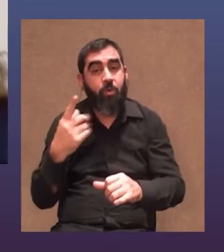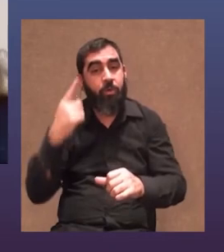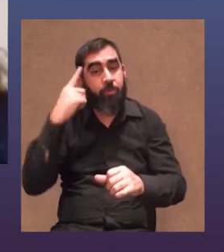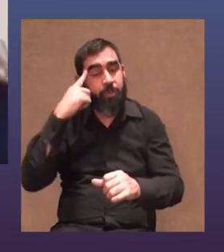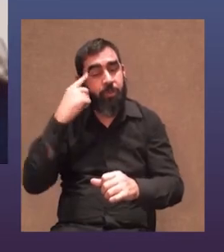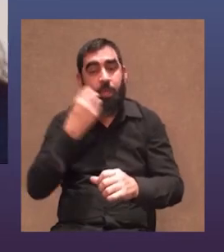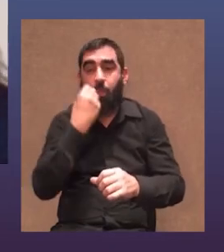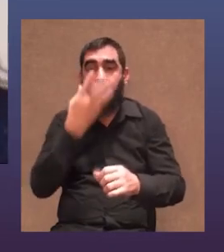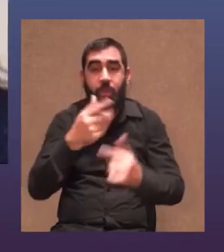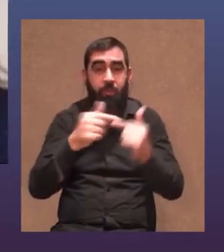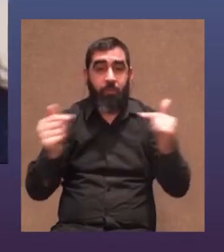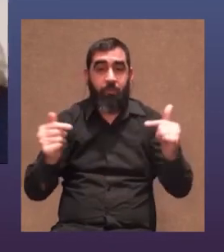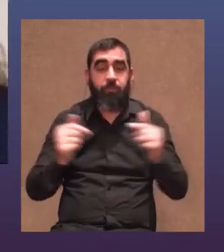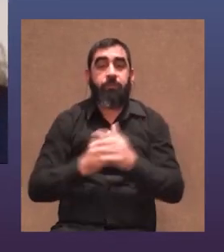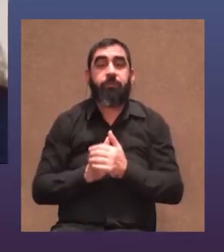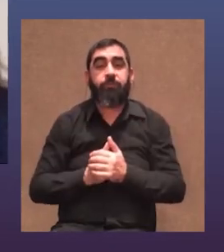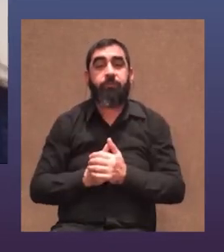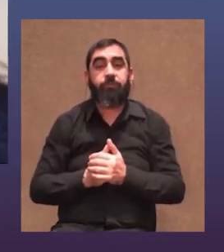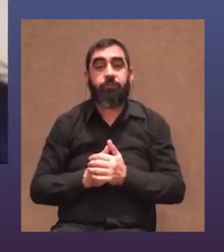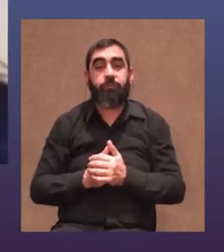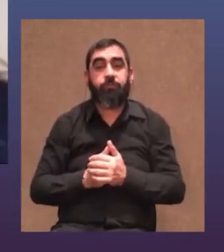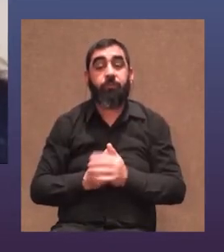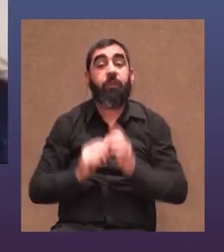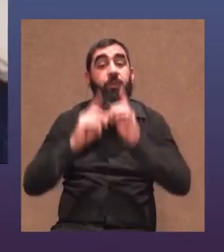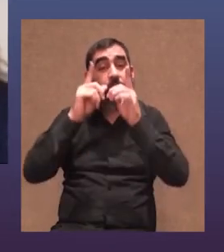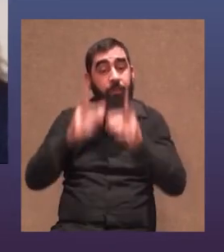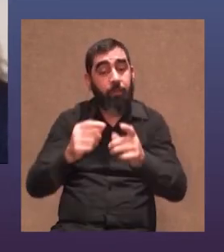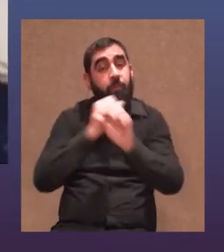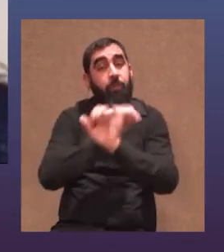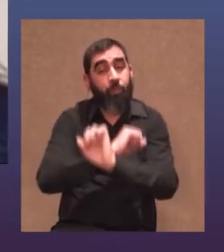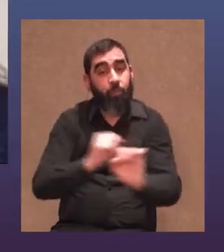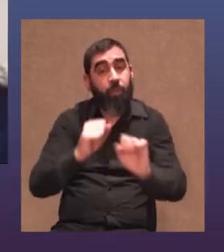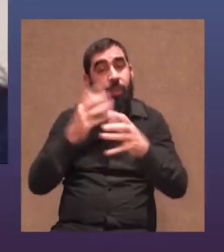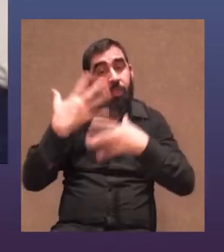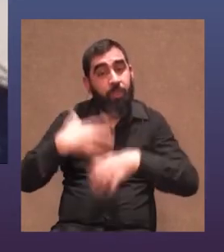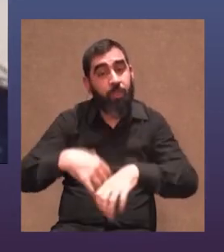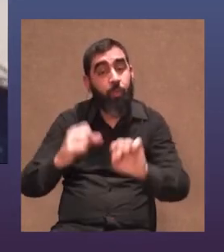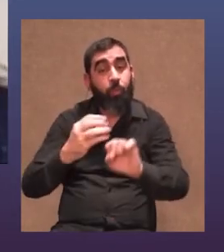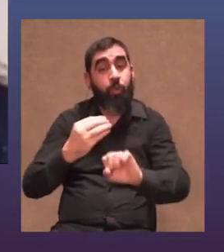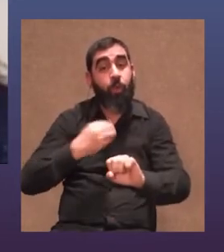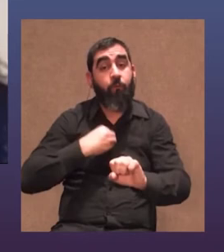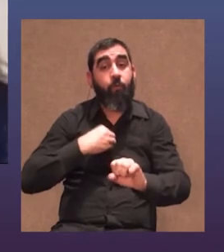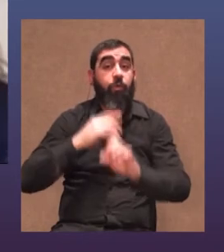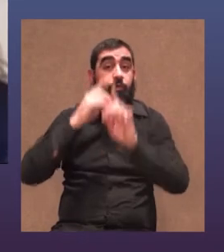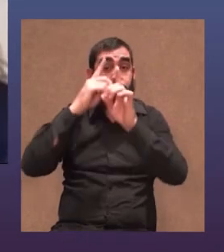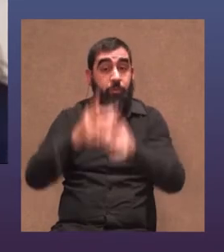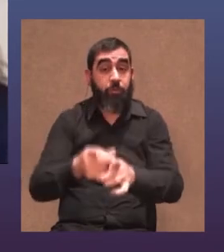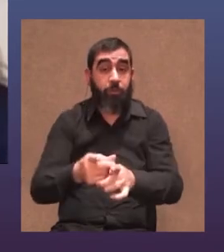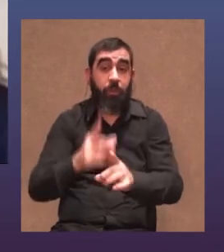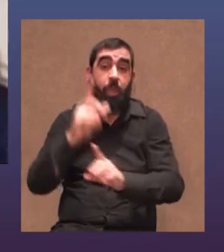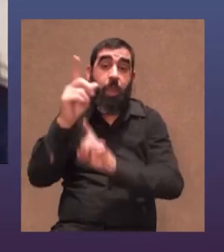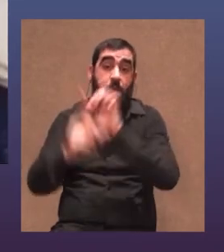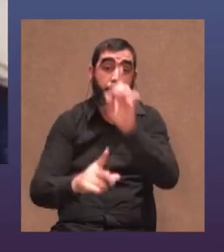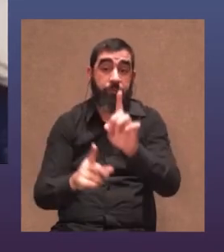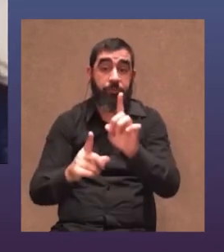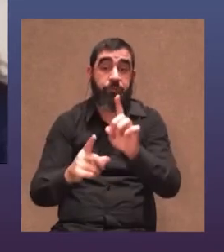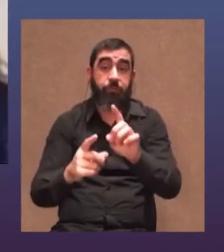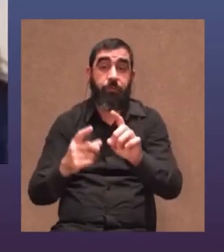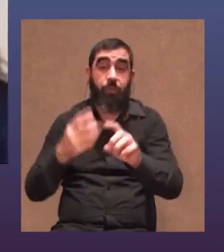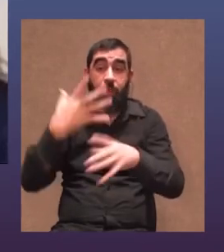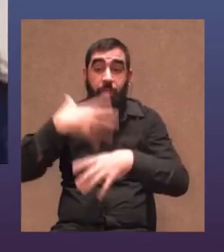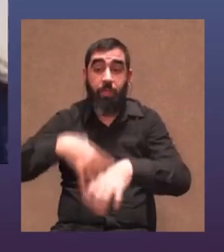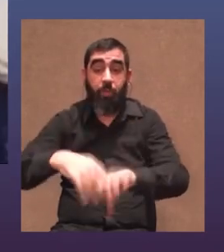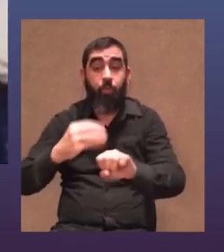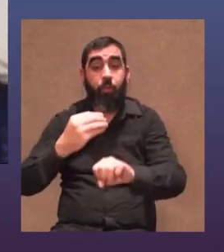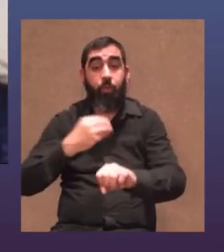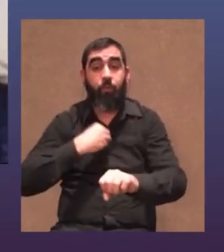ponderar. Totalmente. Otras cosas. Y también la posibilidad tal vez de descubrir una vocación, cuando la vocación es algo maravilloso en los seres